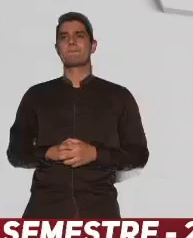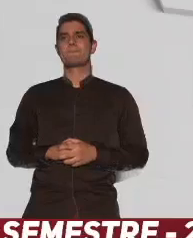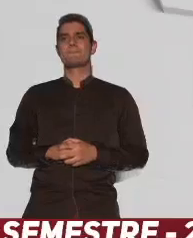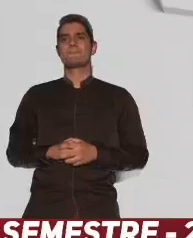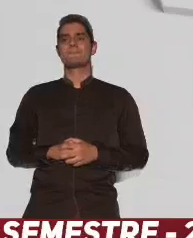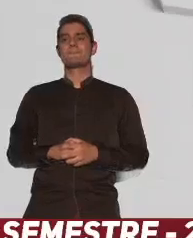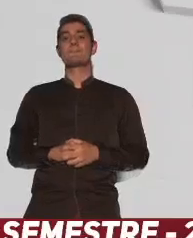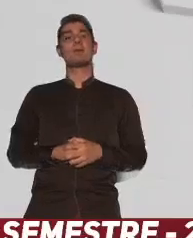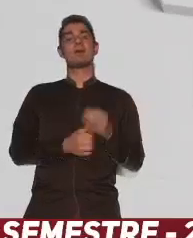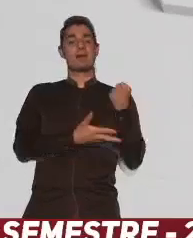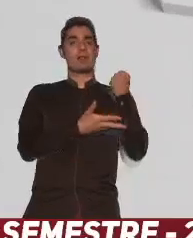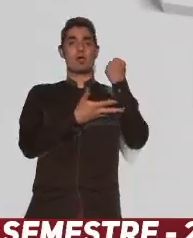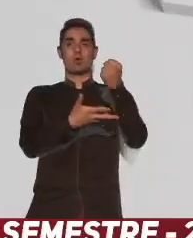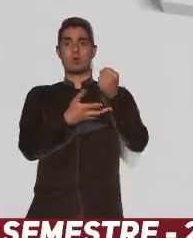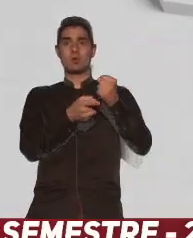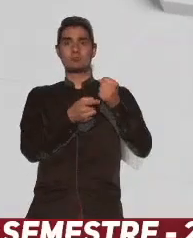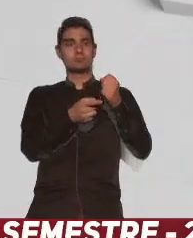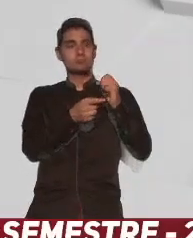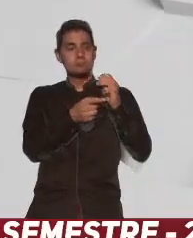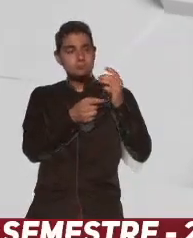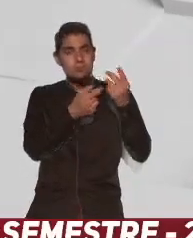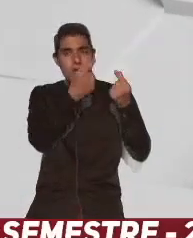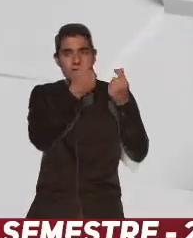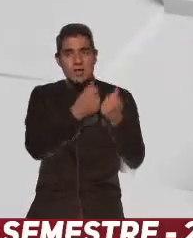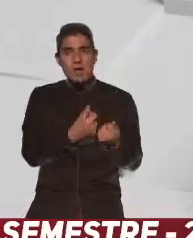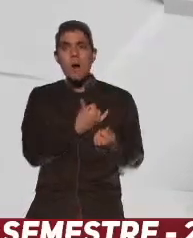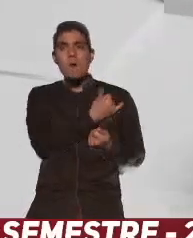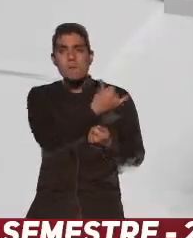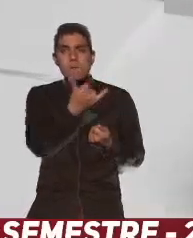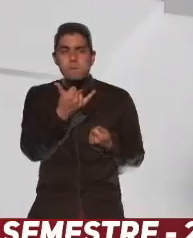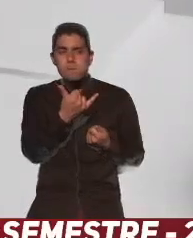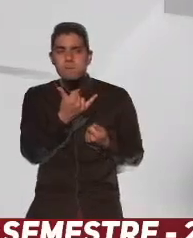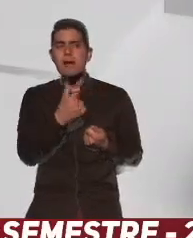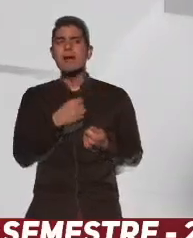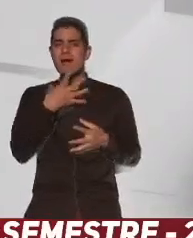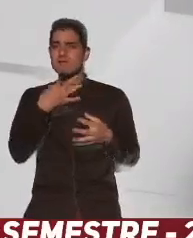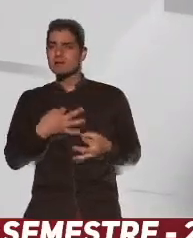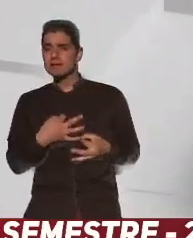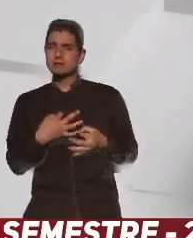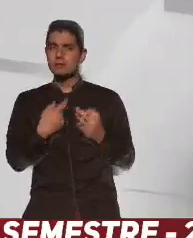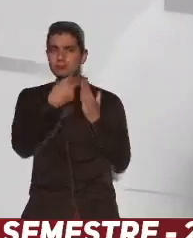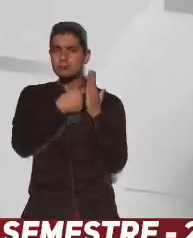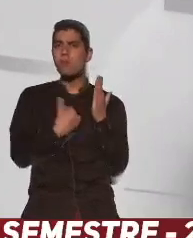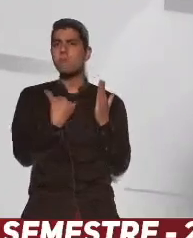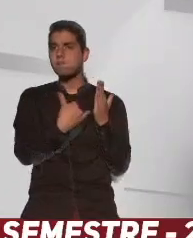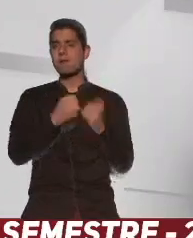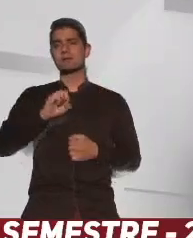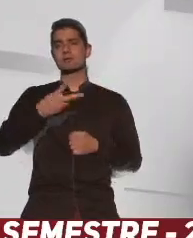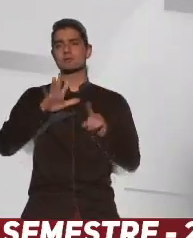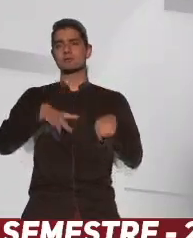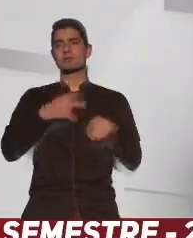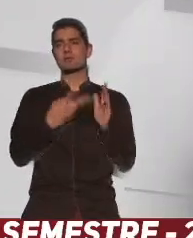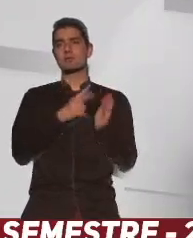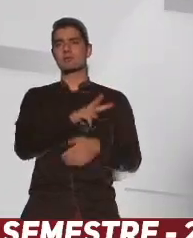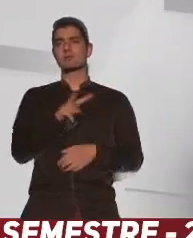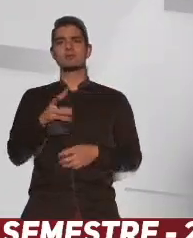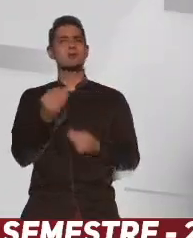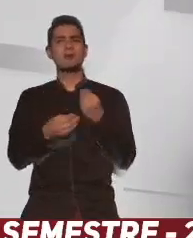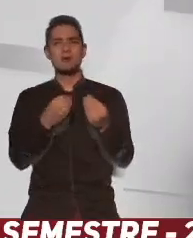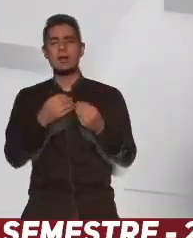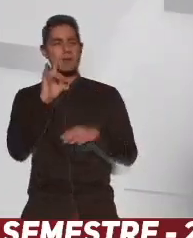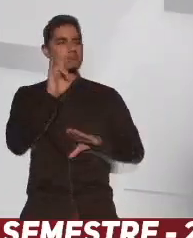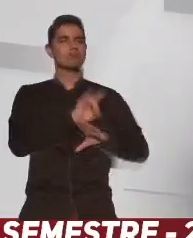la verificación de recursos financieros para el segundo semestre de 2022, se realizaron inspecciones en